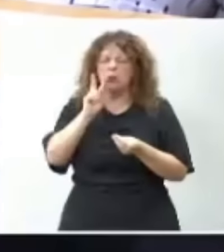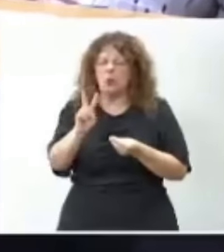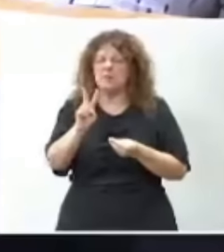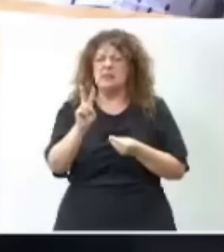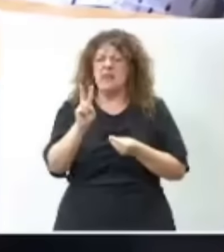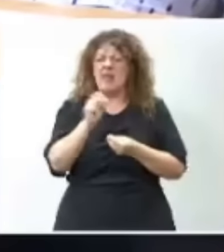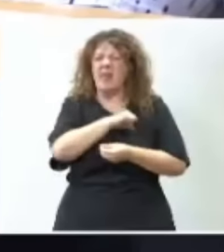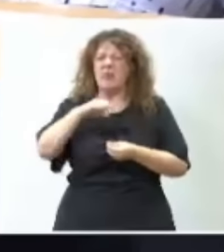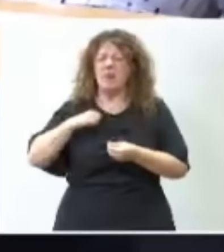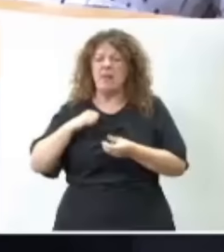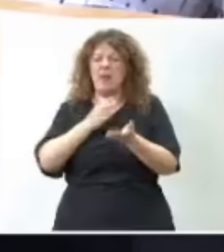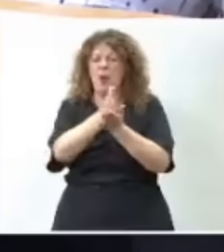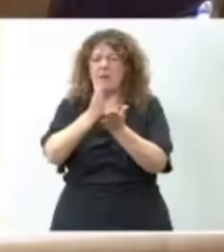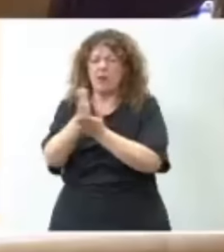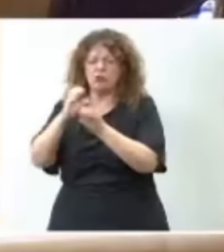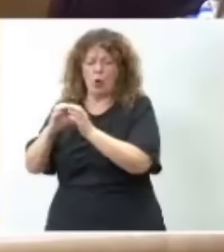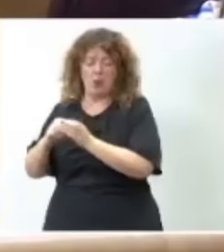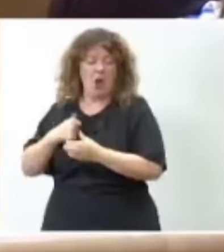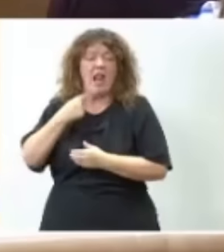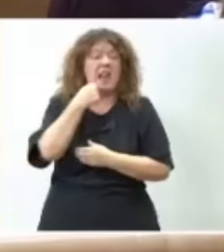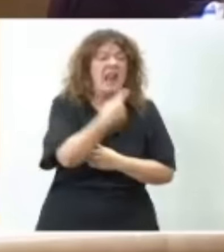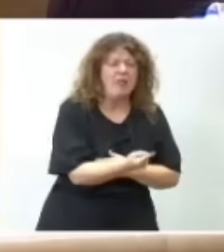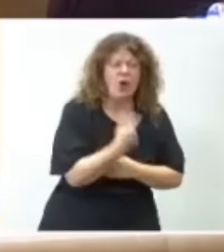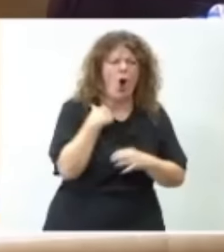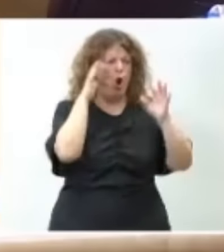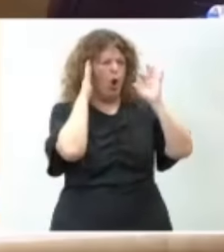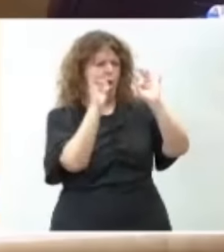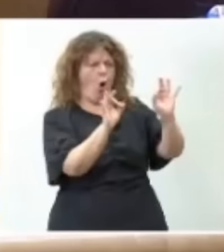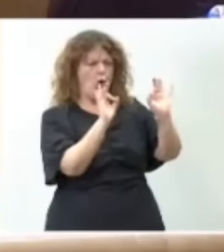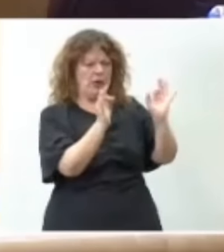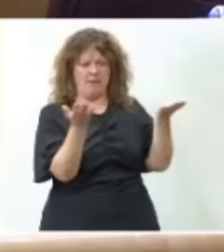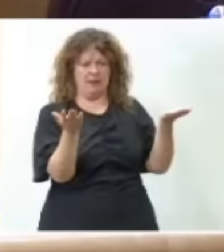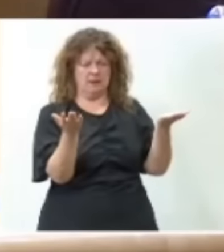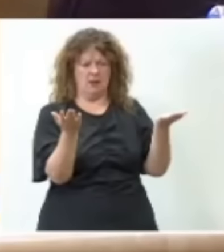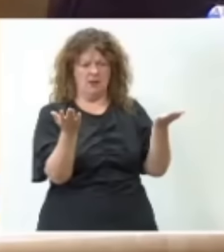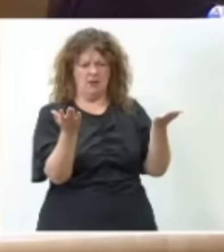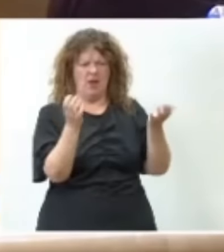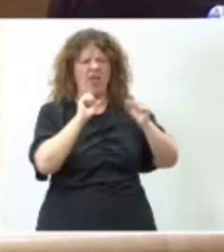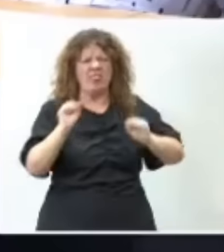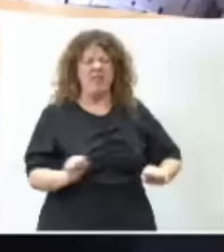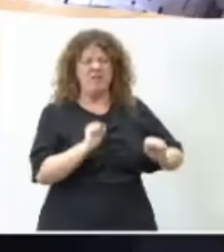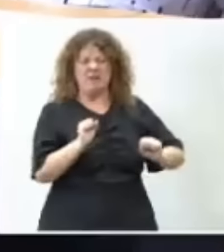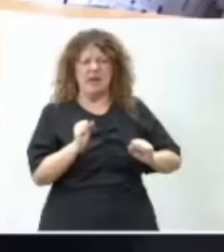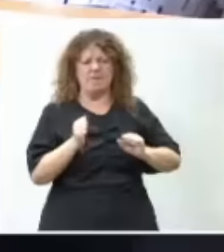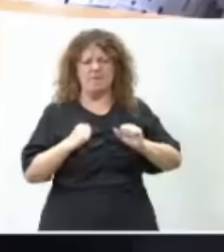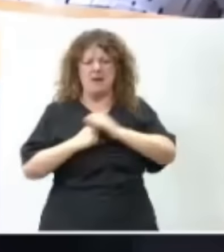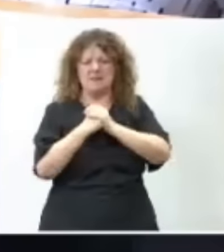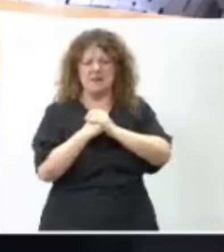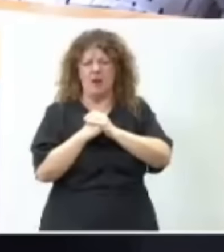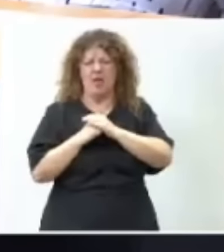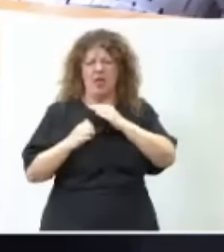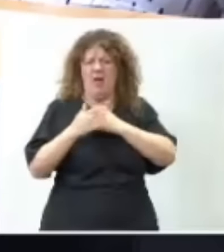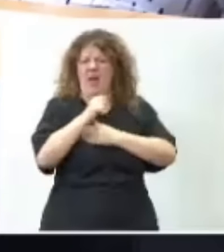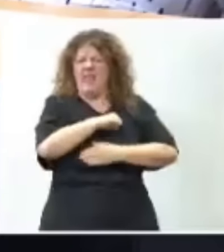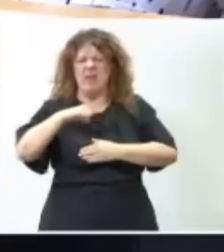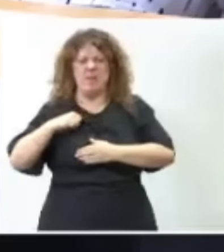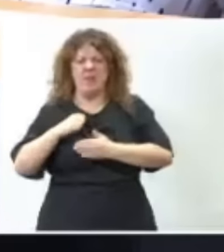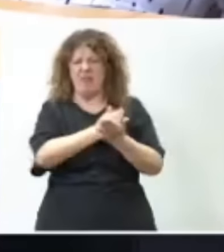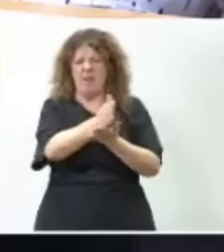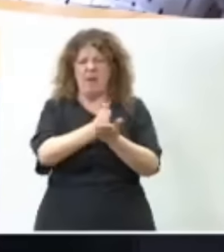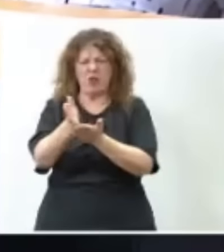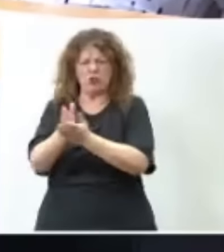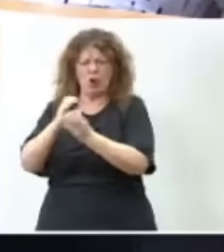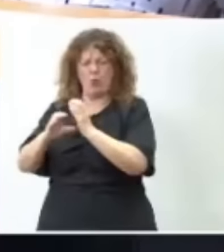necesaria independencia de los medios de comunicación, le diré que, lógicamente, una defensa máxima y cerrada a la independencia de los medios de